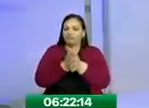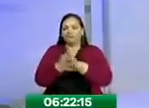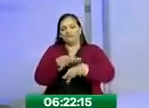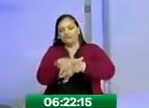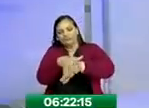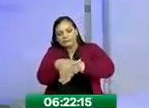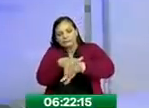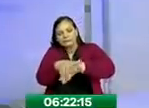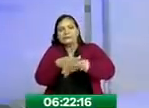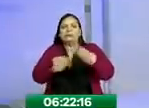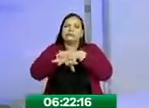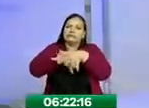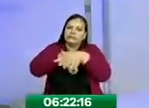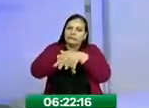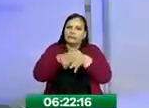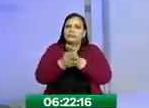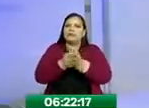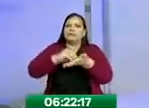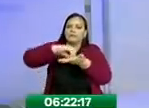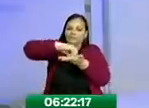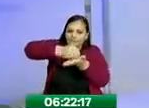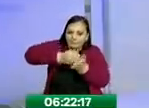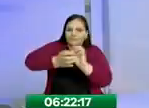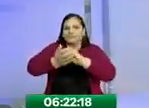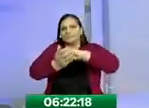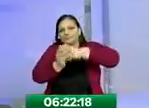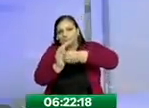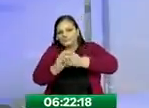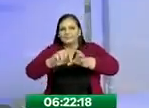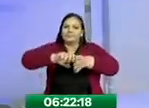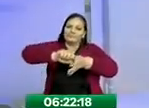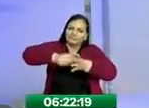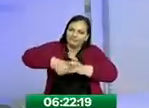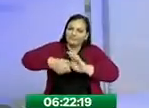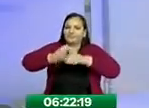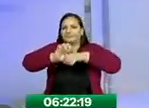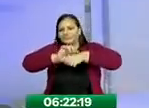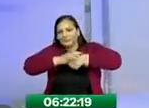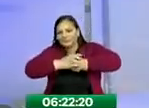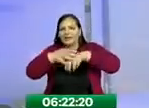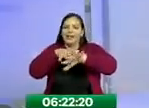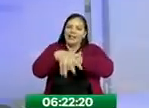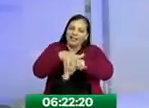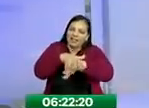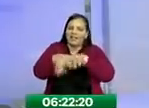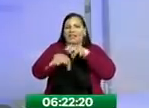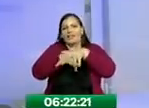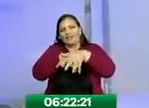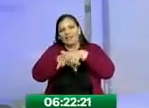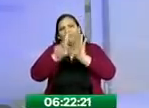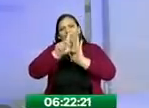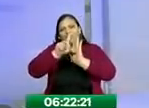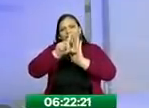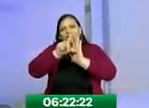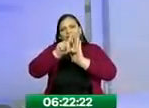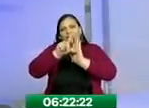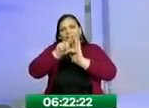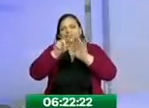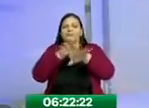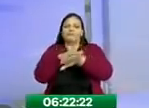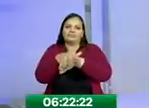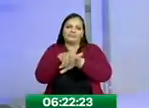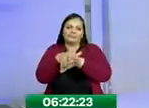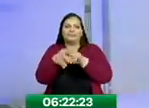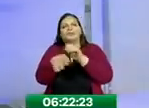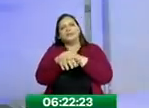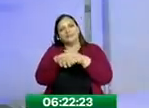laves las manos, que te eches gel, tratar o evitar el contacto, ¿no?, con mucha gente, tratar de cercar esto, ¿no?, de no